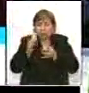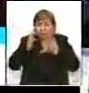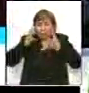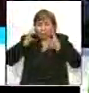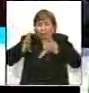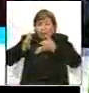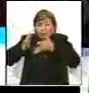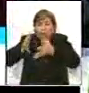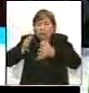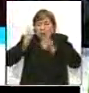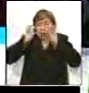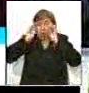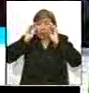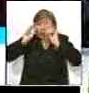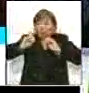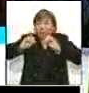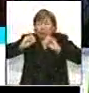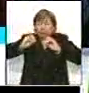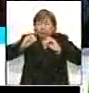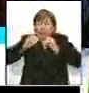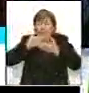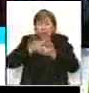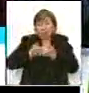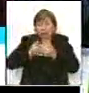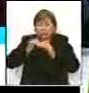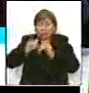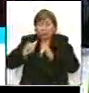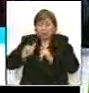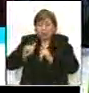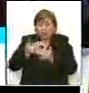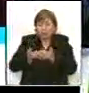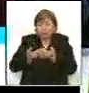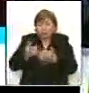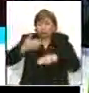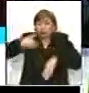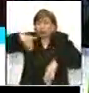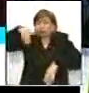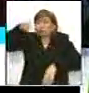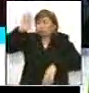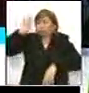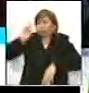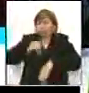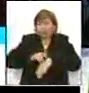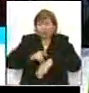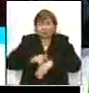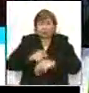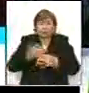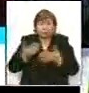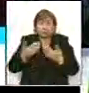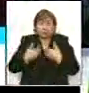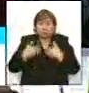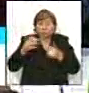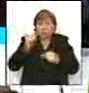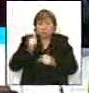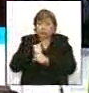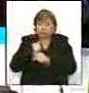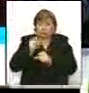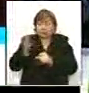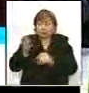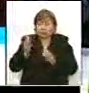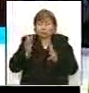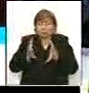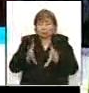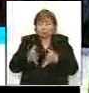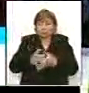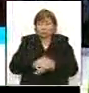elección oportunista del momento regional, porque se forma en un momento, ¿cuál es la solvencia, qué es la garantía de que ese, así